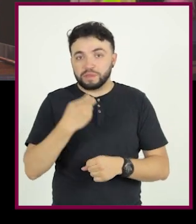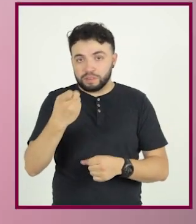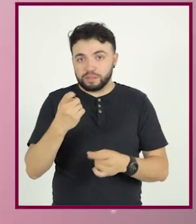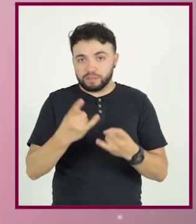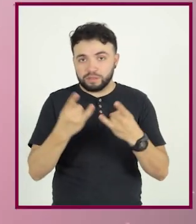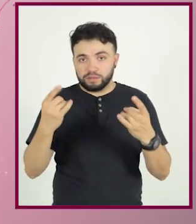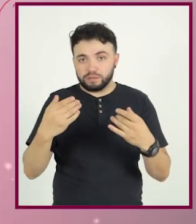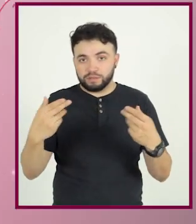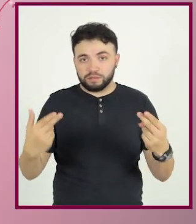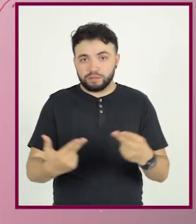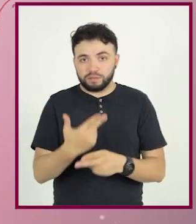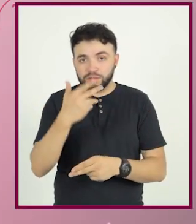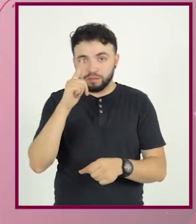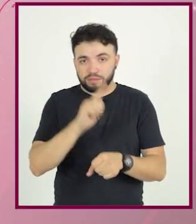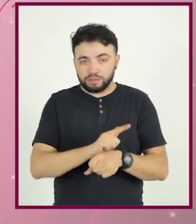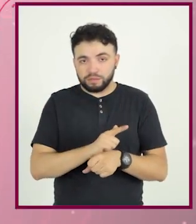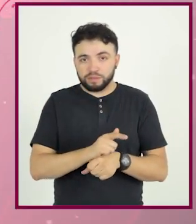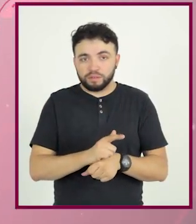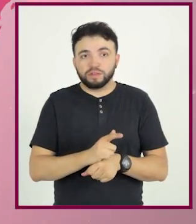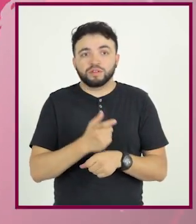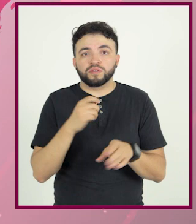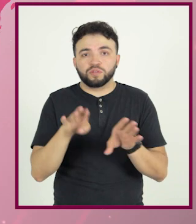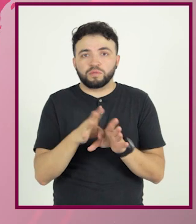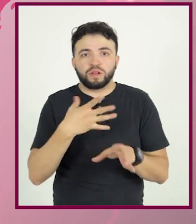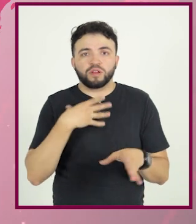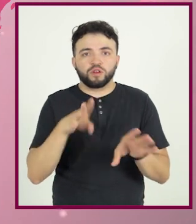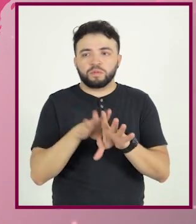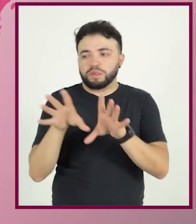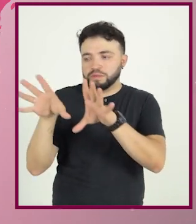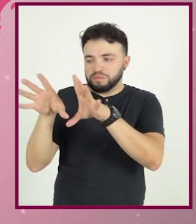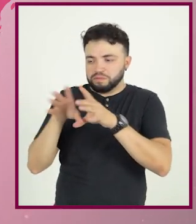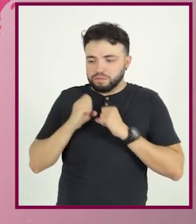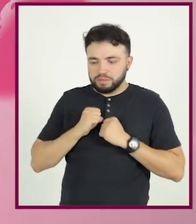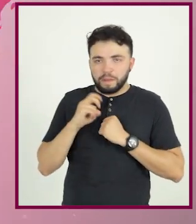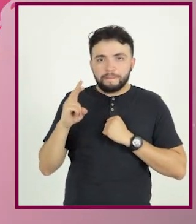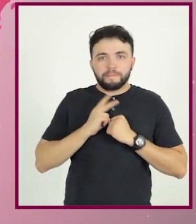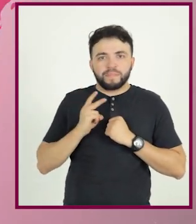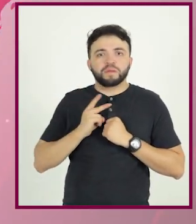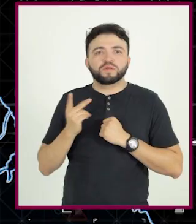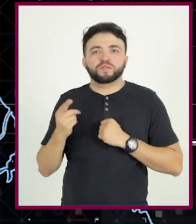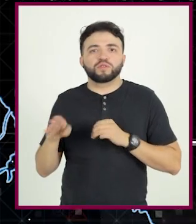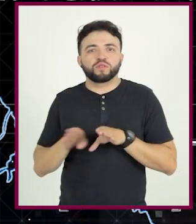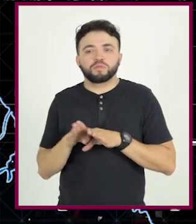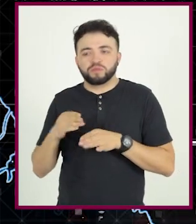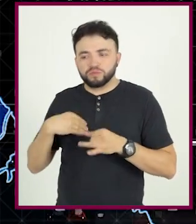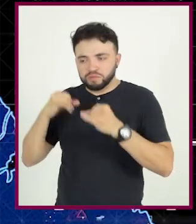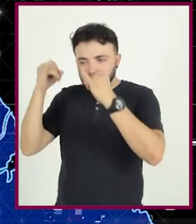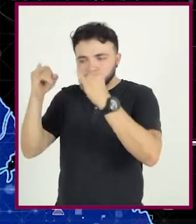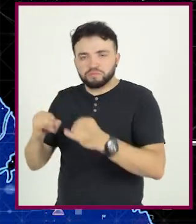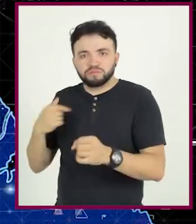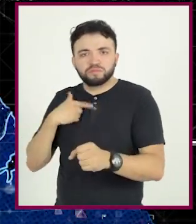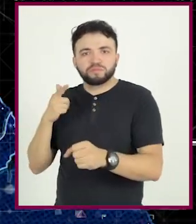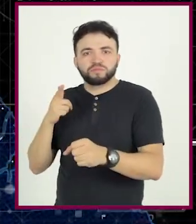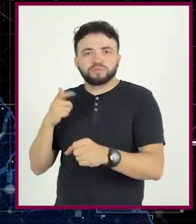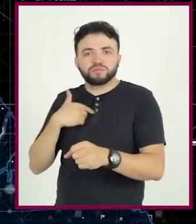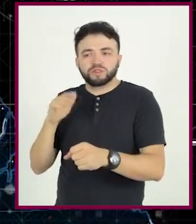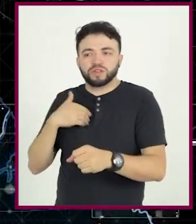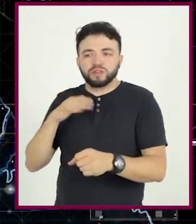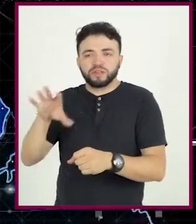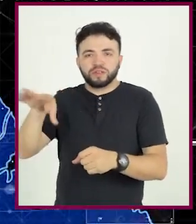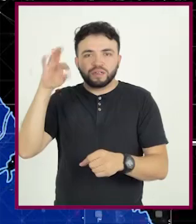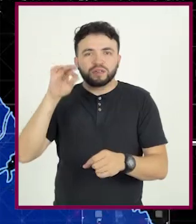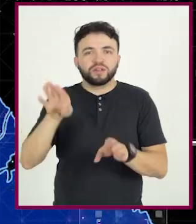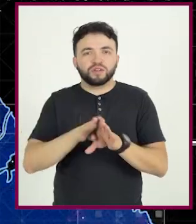años. Esta historia nacional nos hace desarrollar un sentido de pertenencia en el que identificamos un territorio,